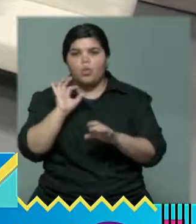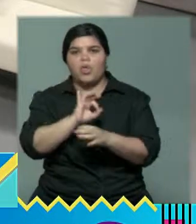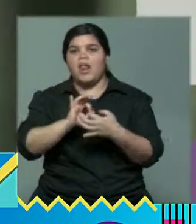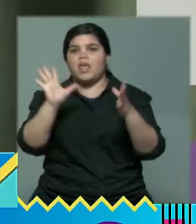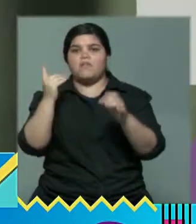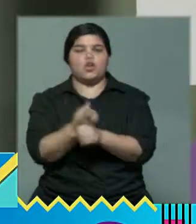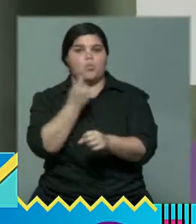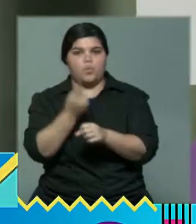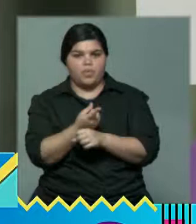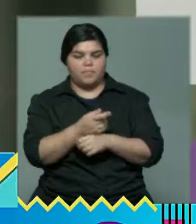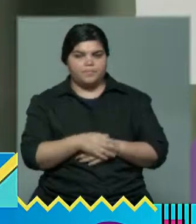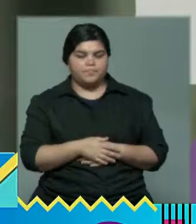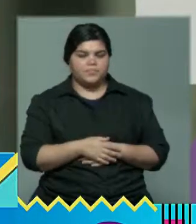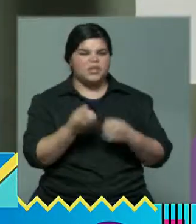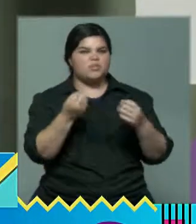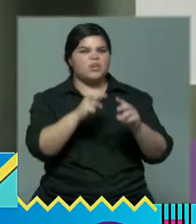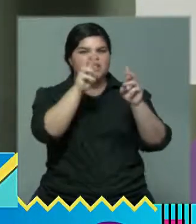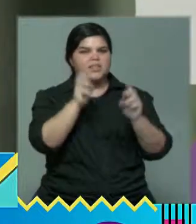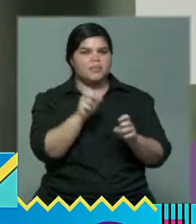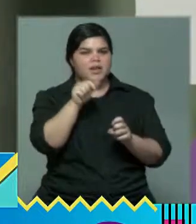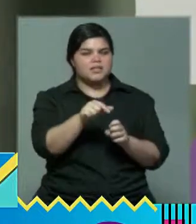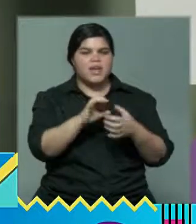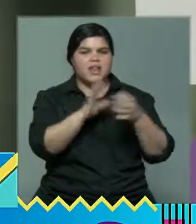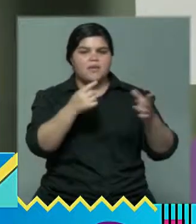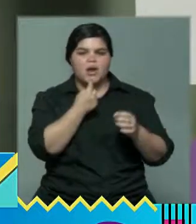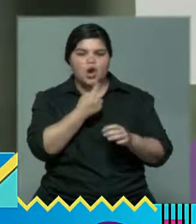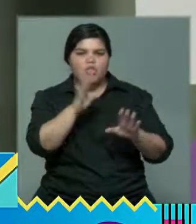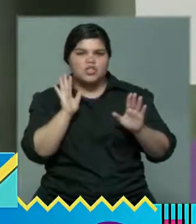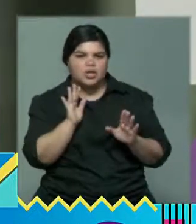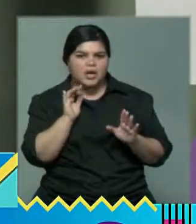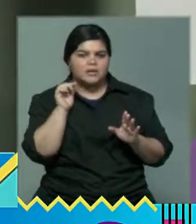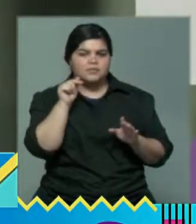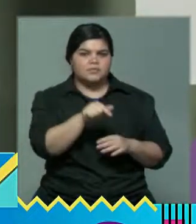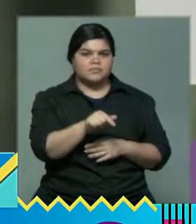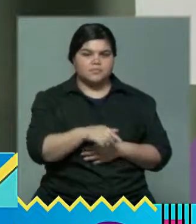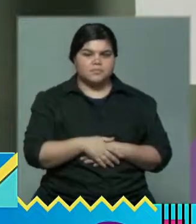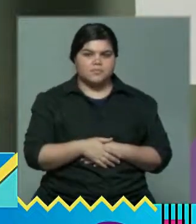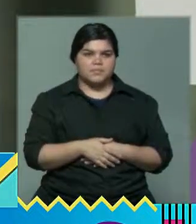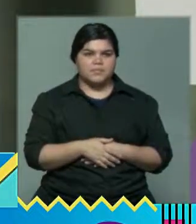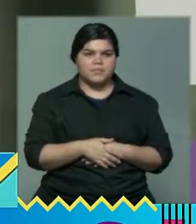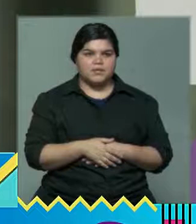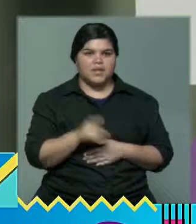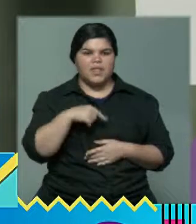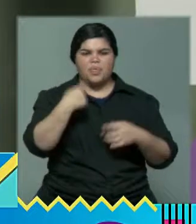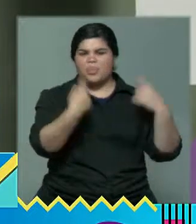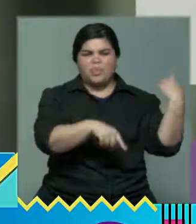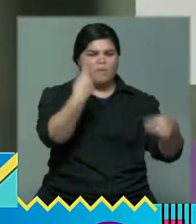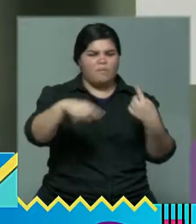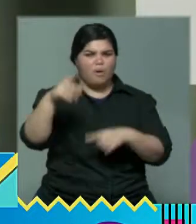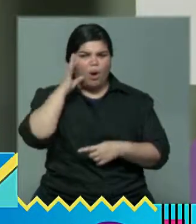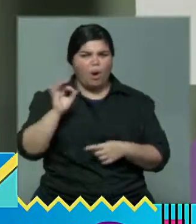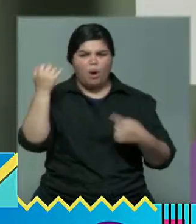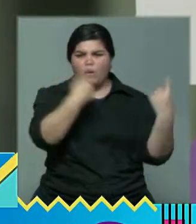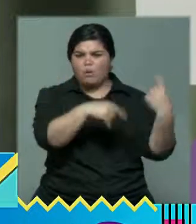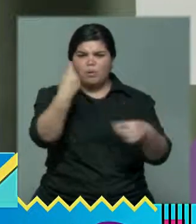qué justamente el tema de la libertad condicional es algo que tiene mayores, digamos, divergencias o diferencias? Porque vos